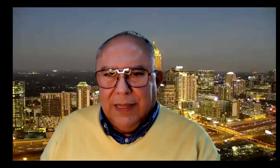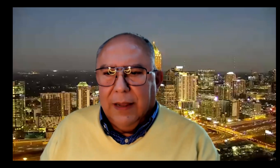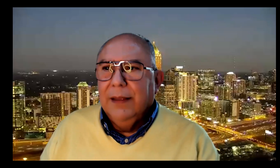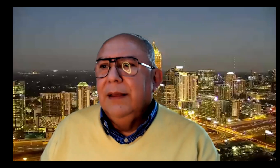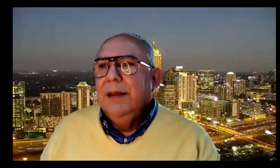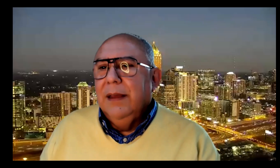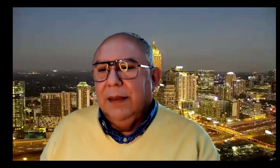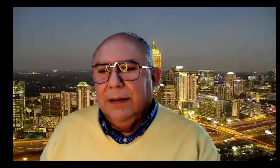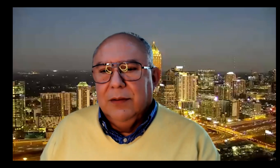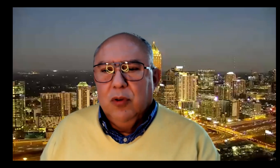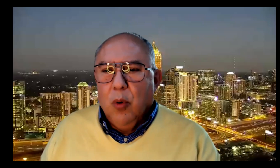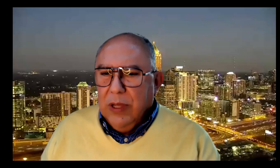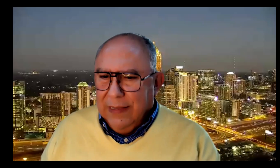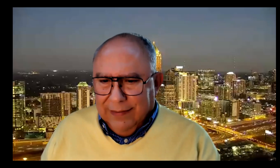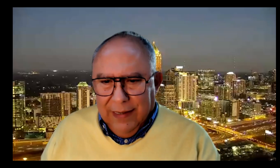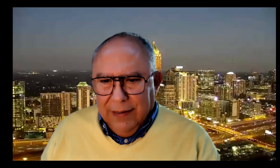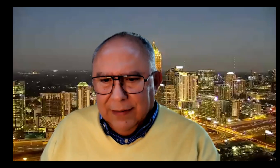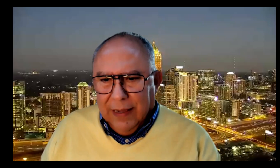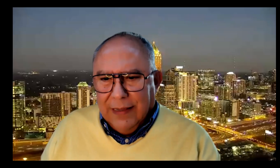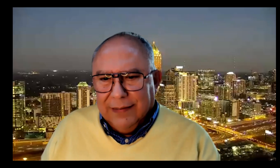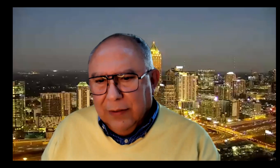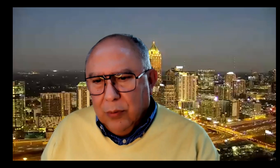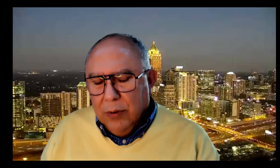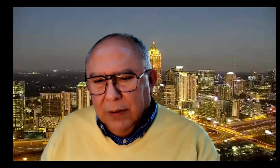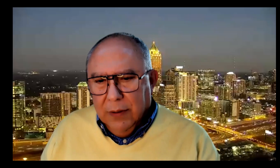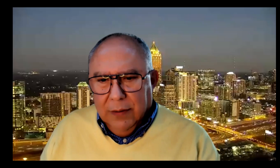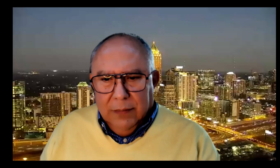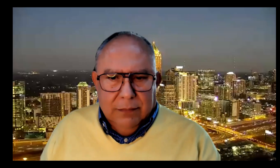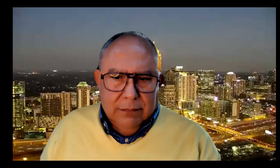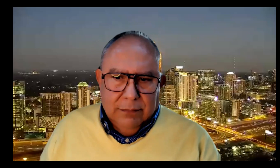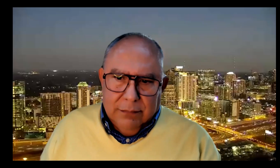los bendiga. No voy a decir que haya sido